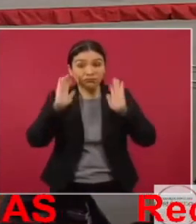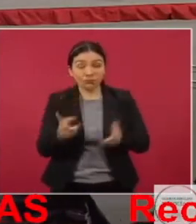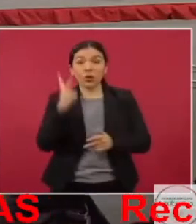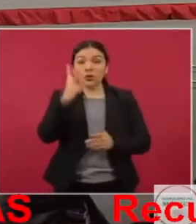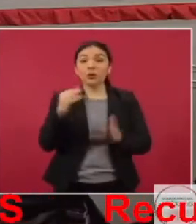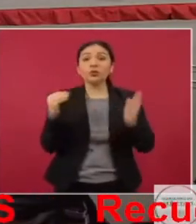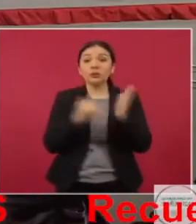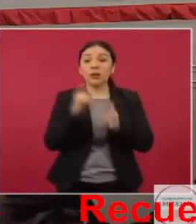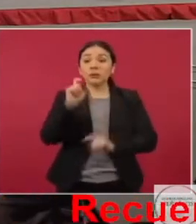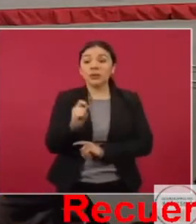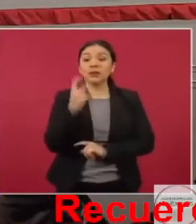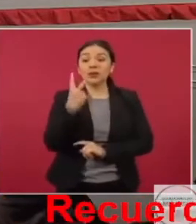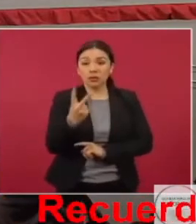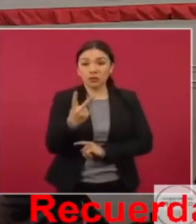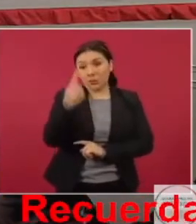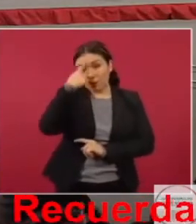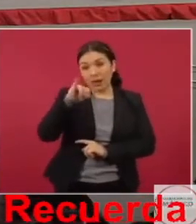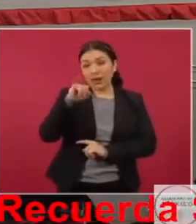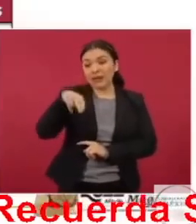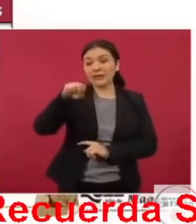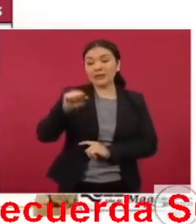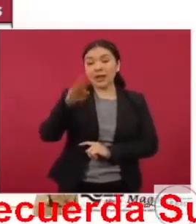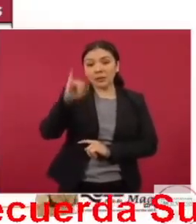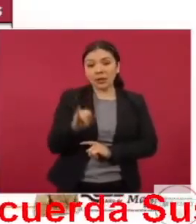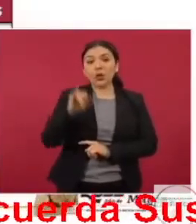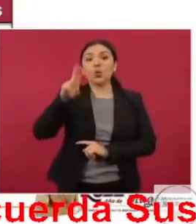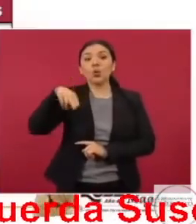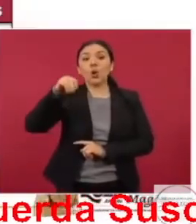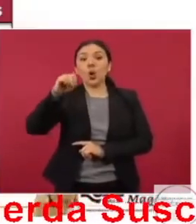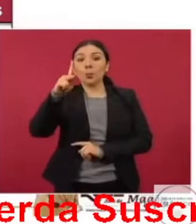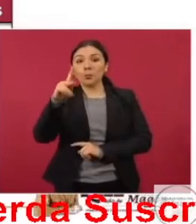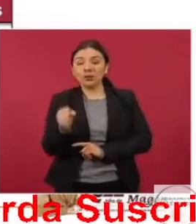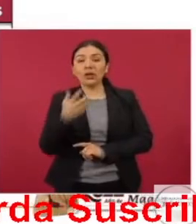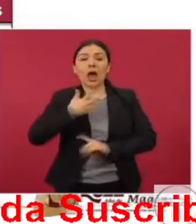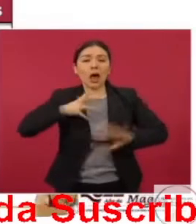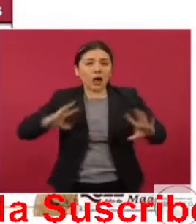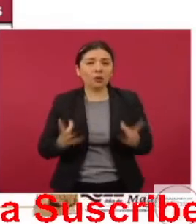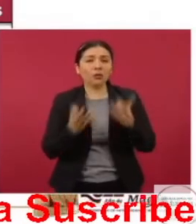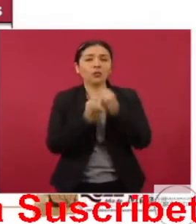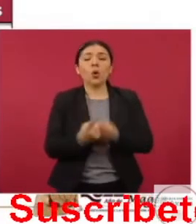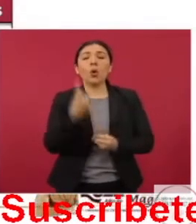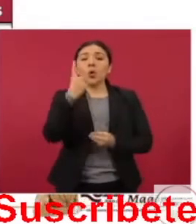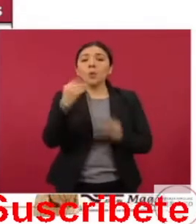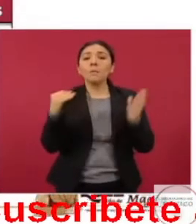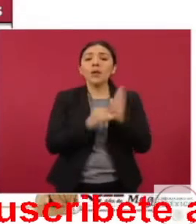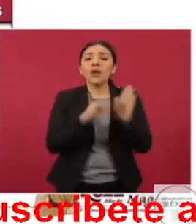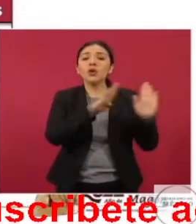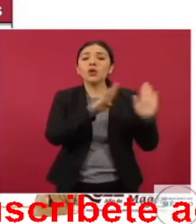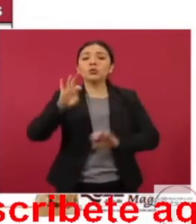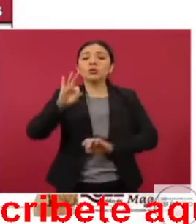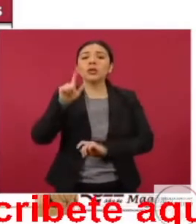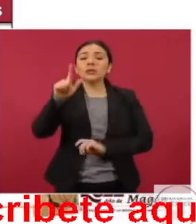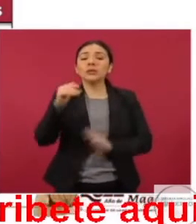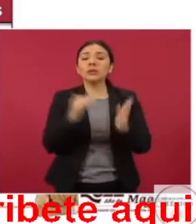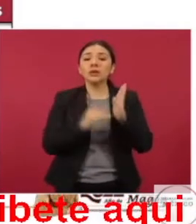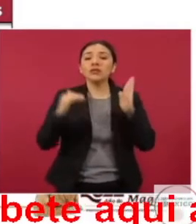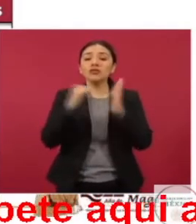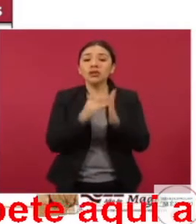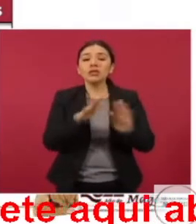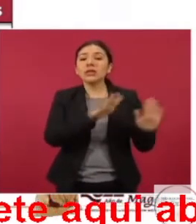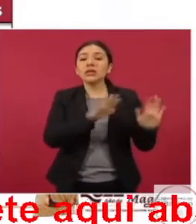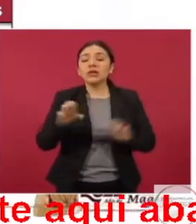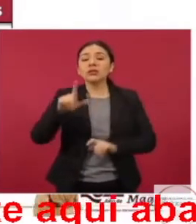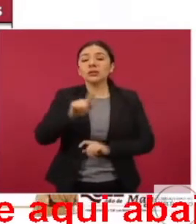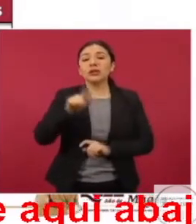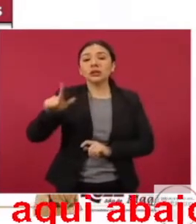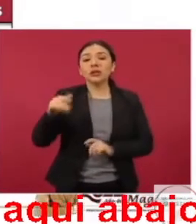2022 un xavi 1 incluye un total de 1 mil 947 millones